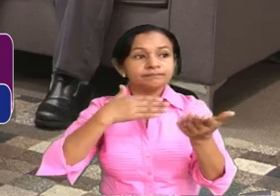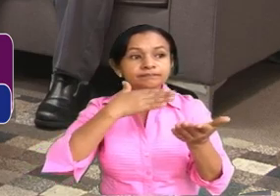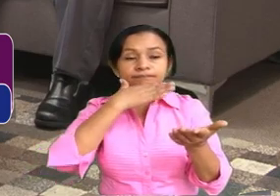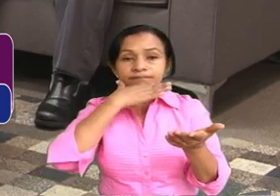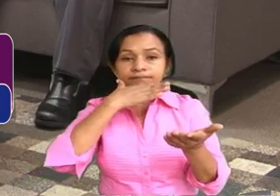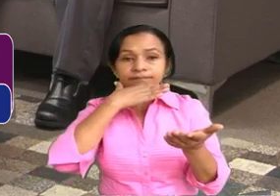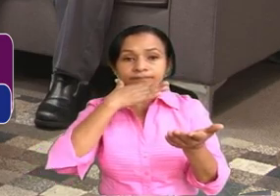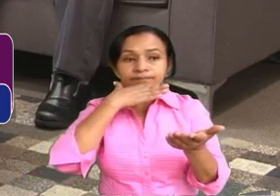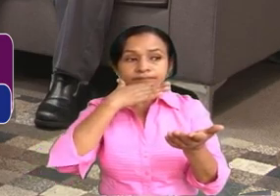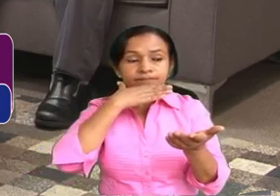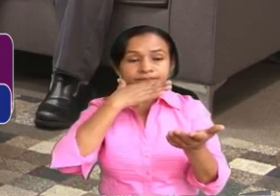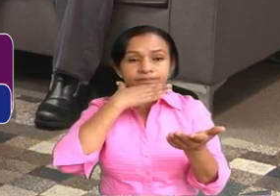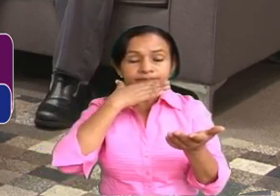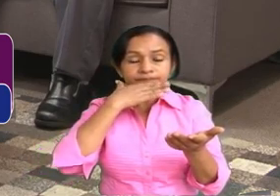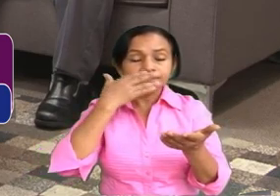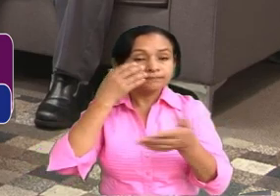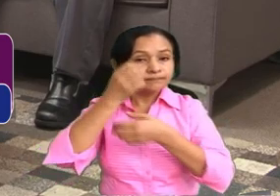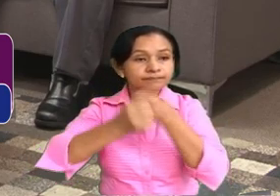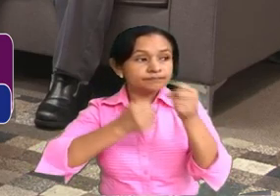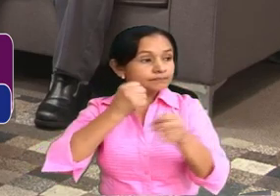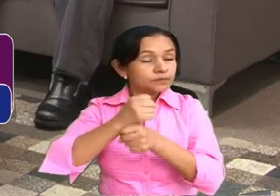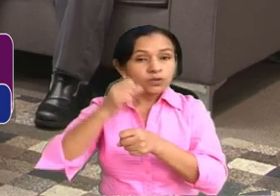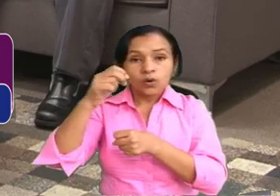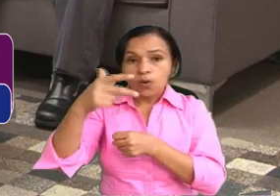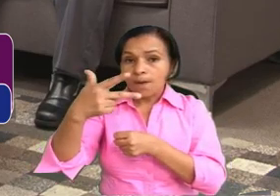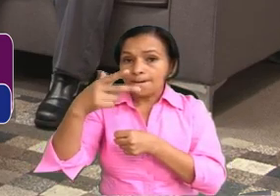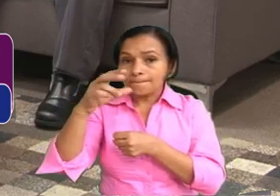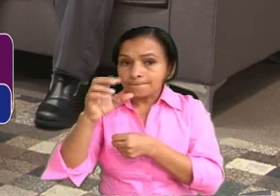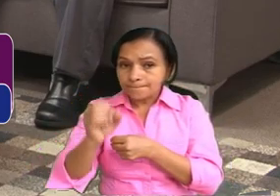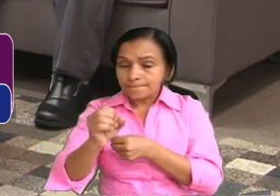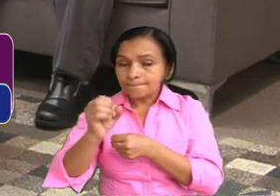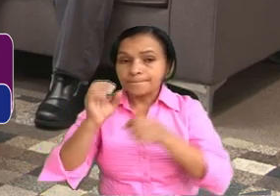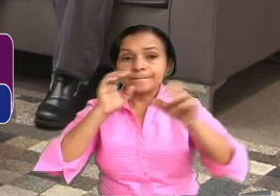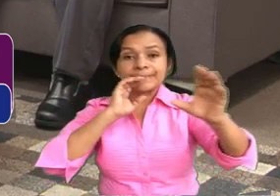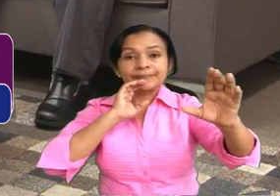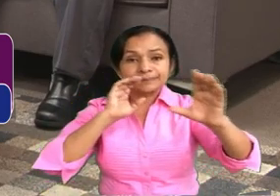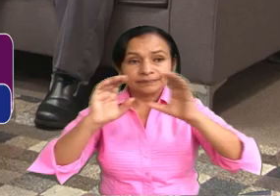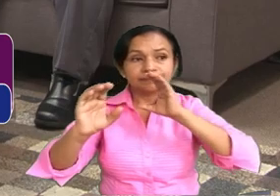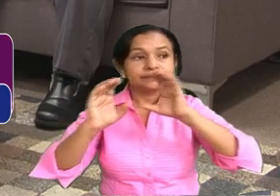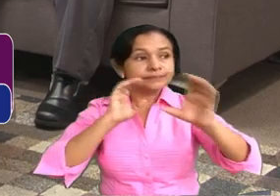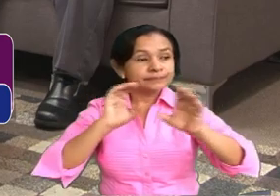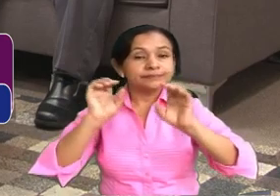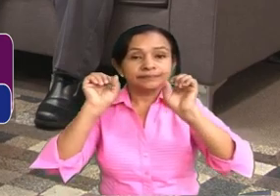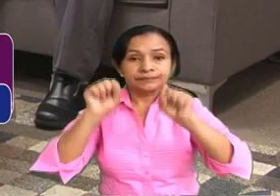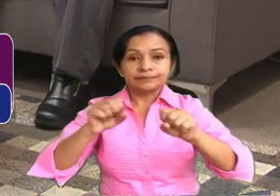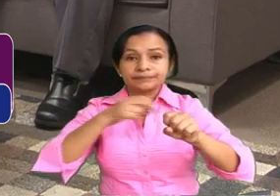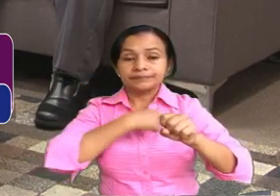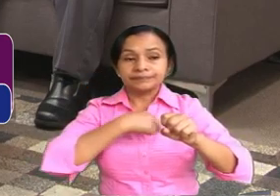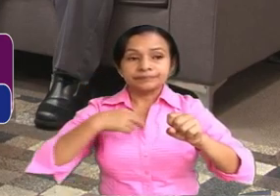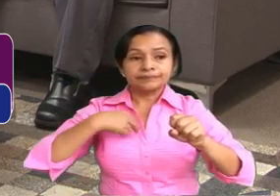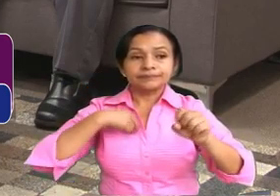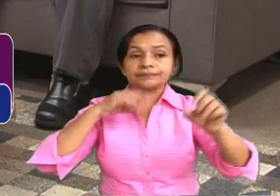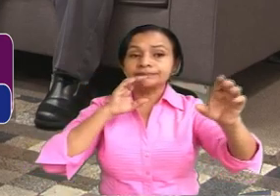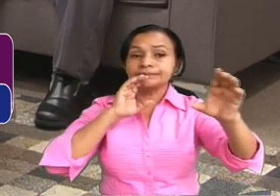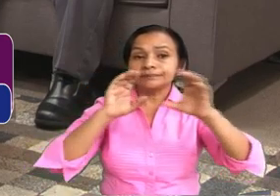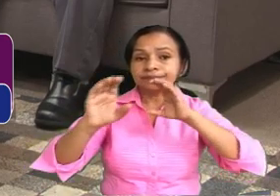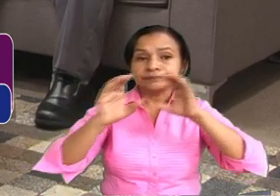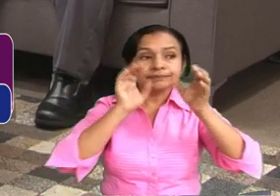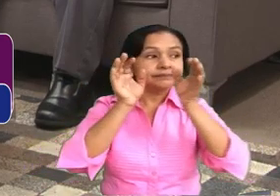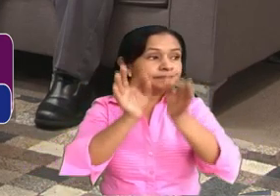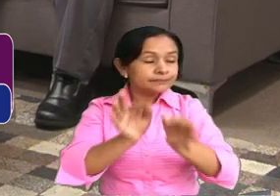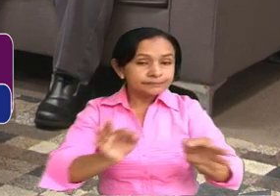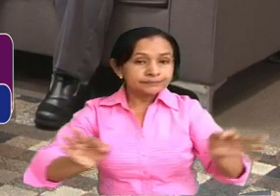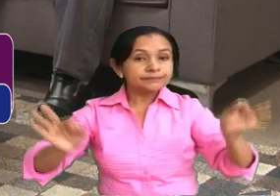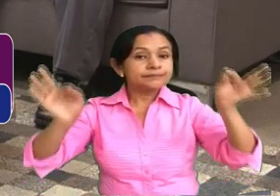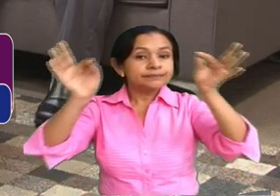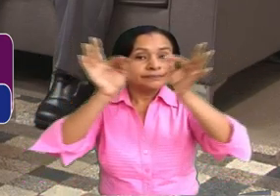años 80, porque teníamos que hacerlo a través de las vías de comunicación. Las vías de comunicación son importantes para